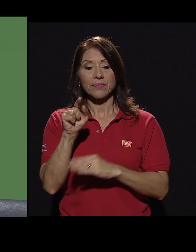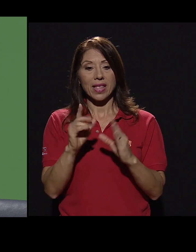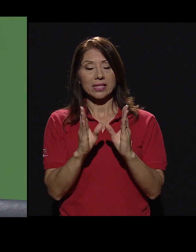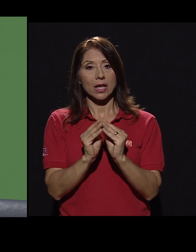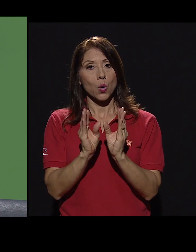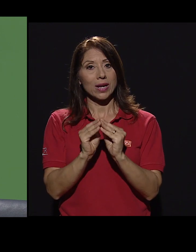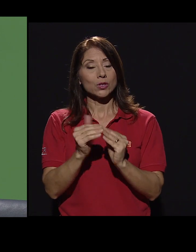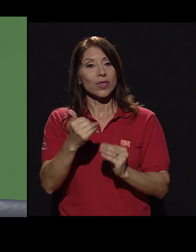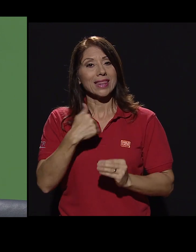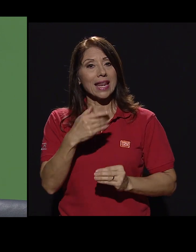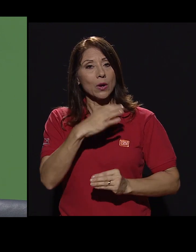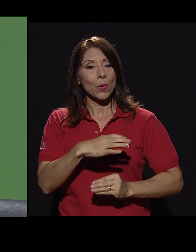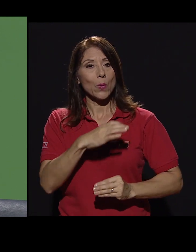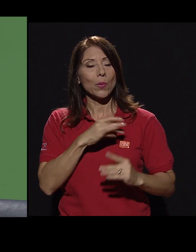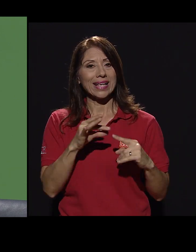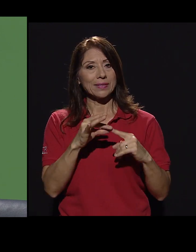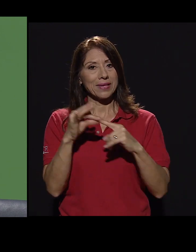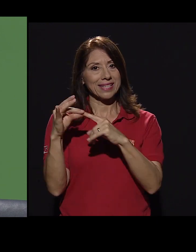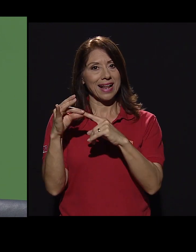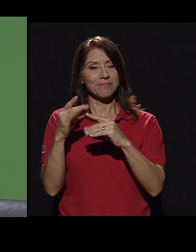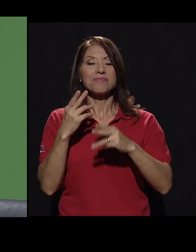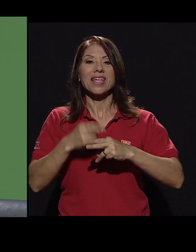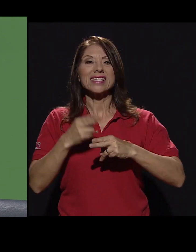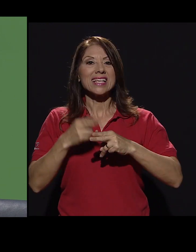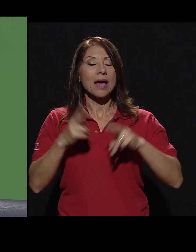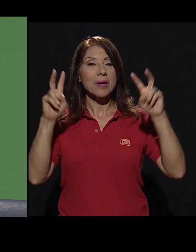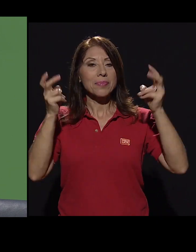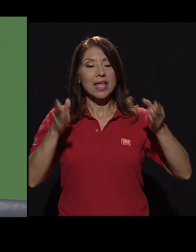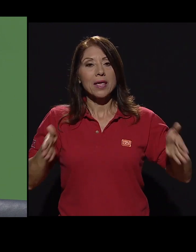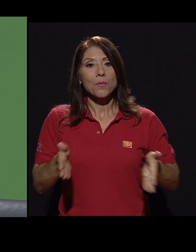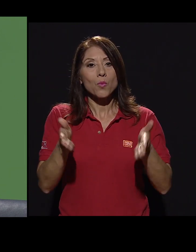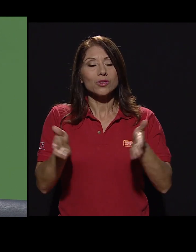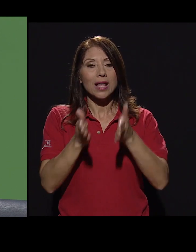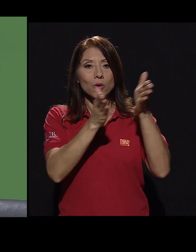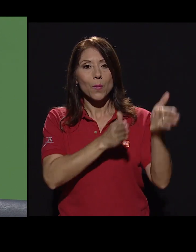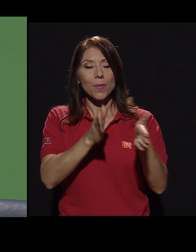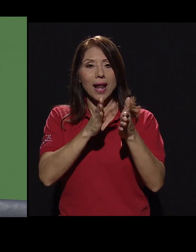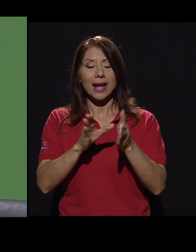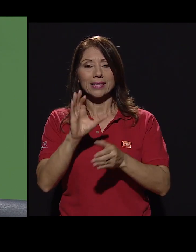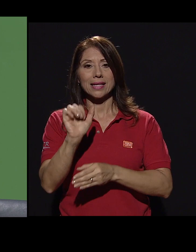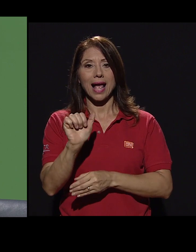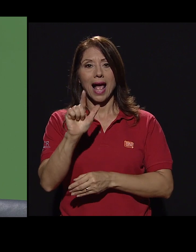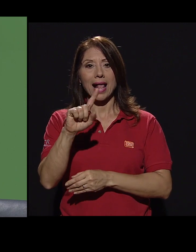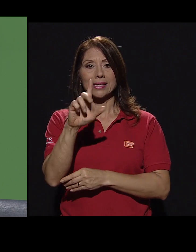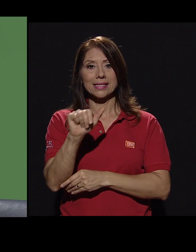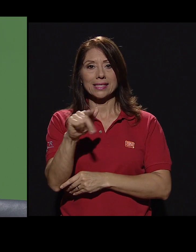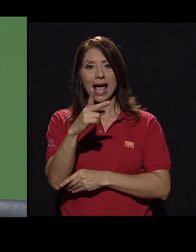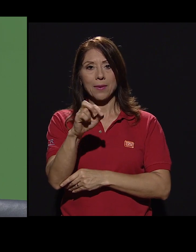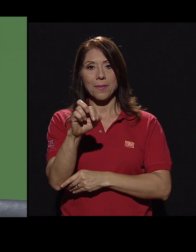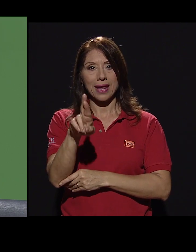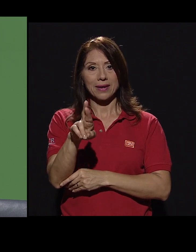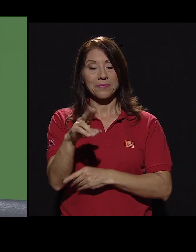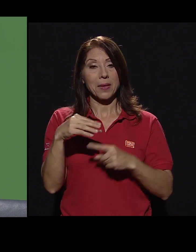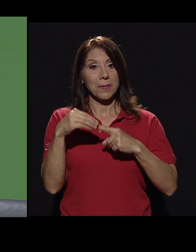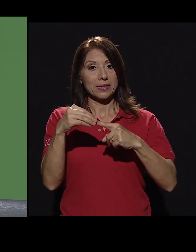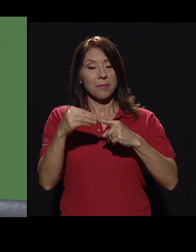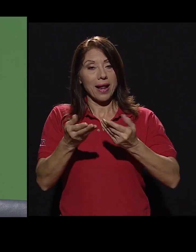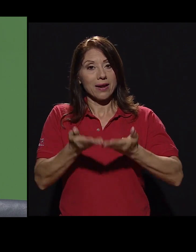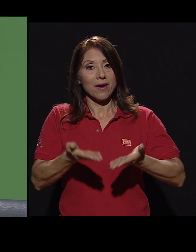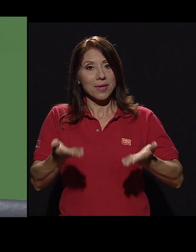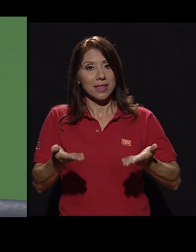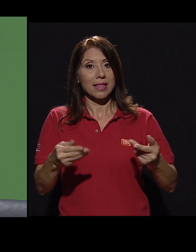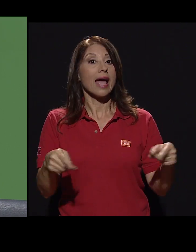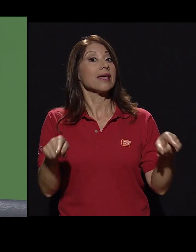tiene el ingrediente muy especial Que se llama Impulsando Planes Alzheimer Que es la principal herramienta Y además,